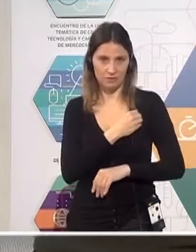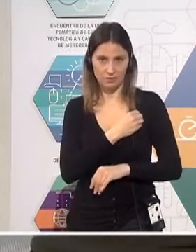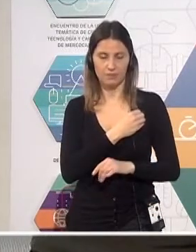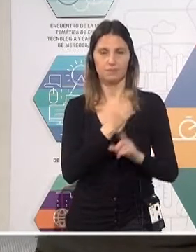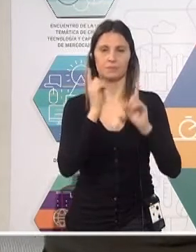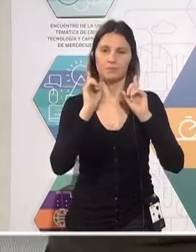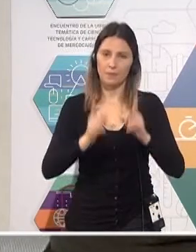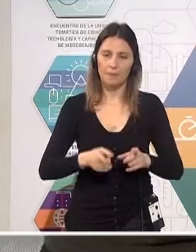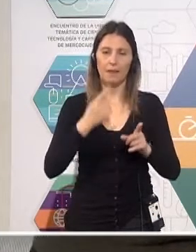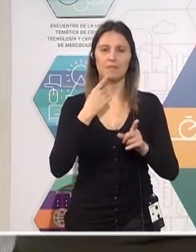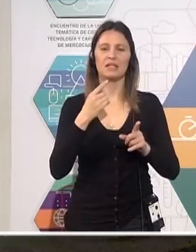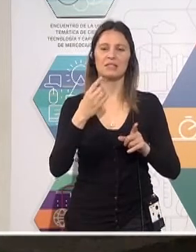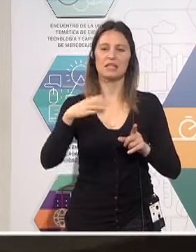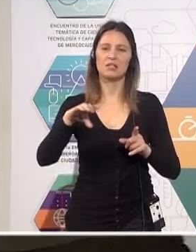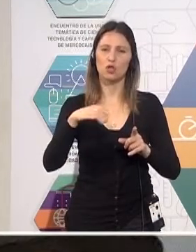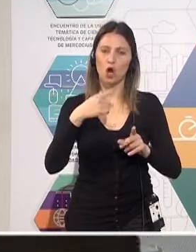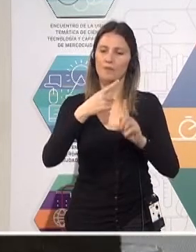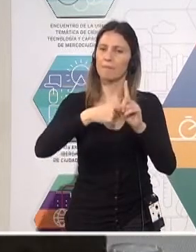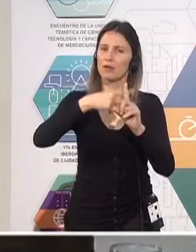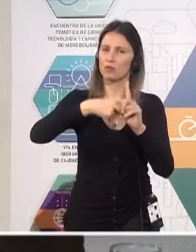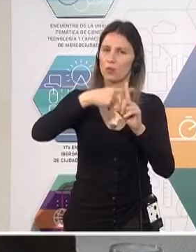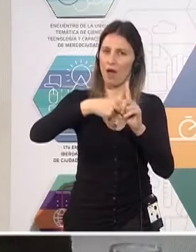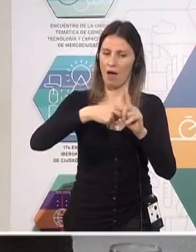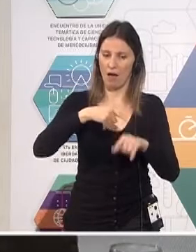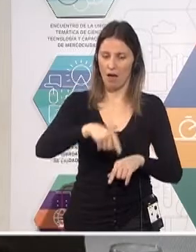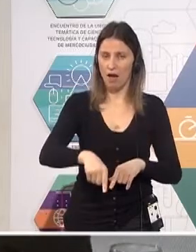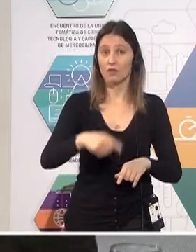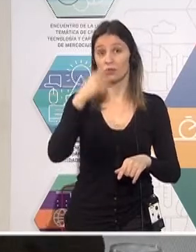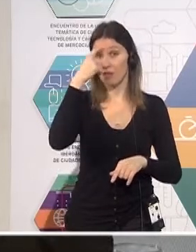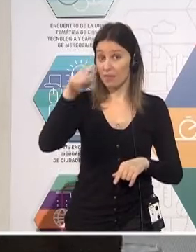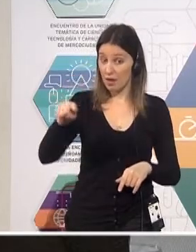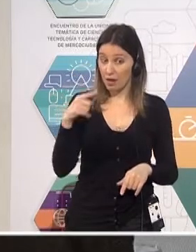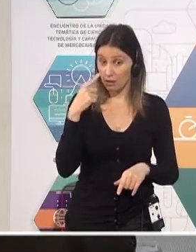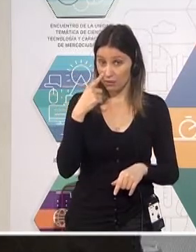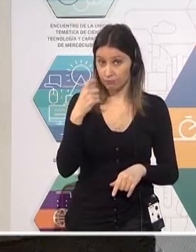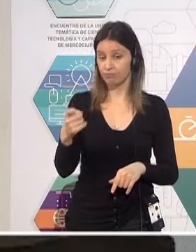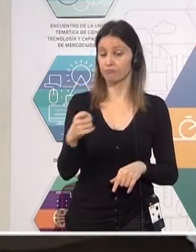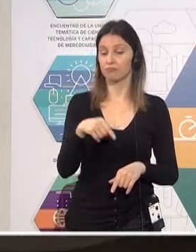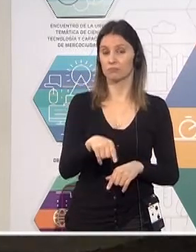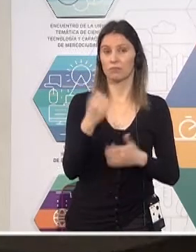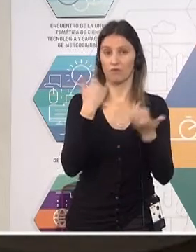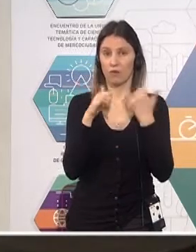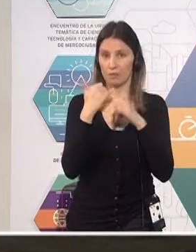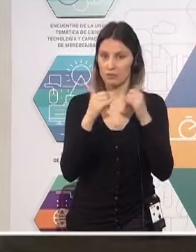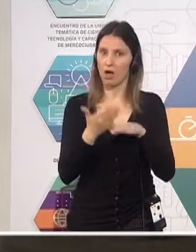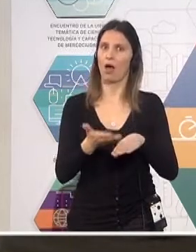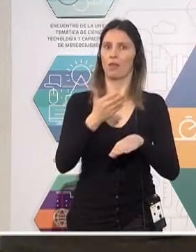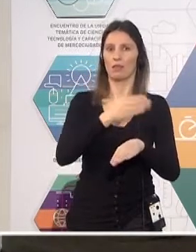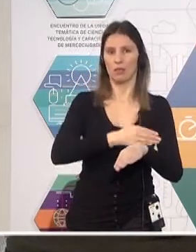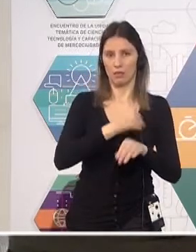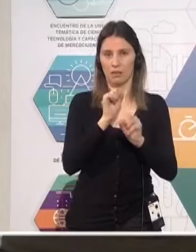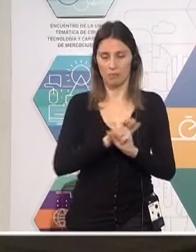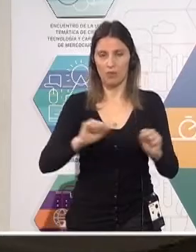sensor de temperatura por lo cual la idea es tratar de tener esos datos y poder anticiparnos